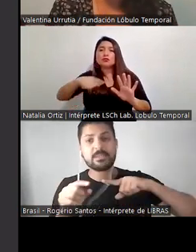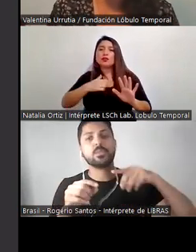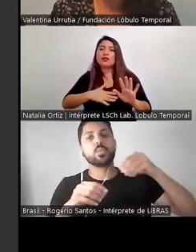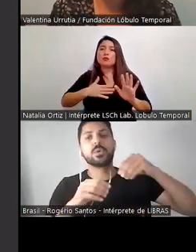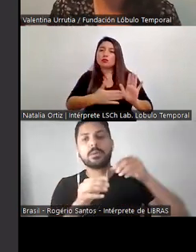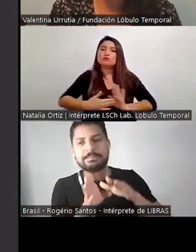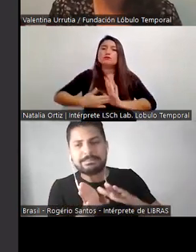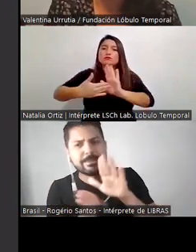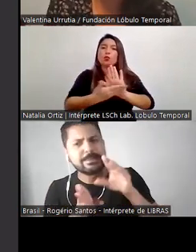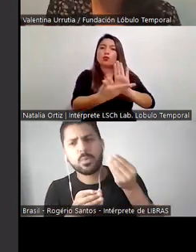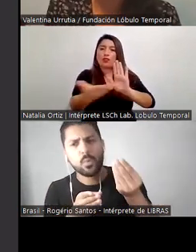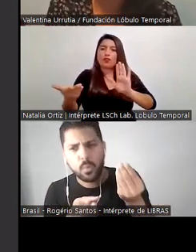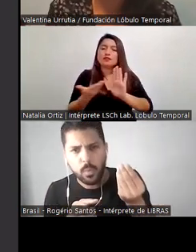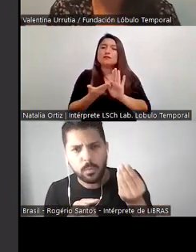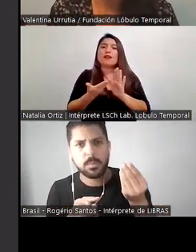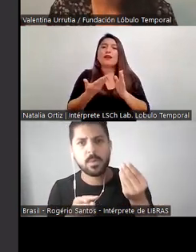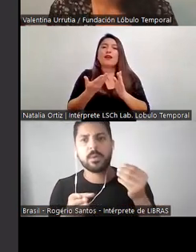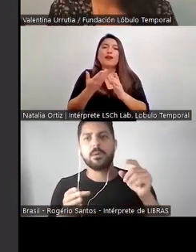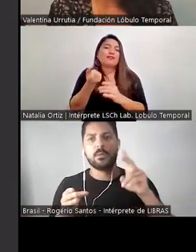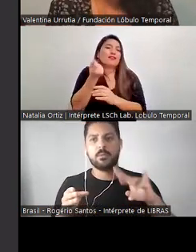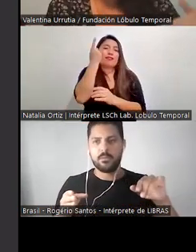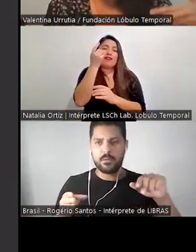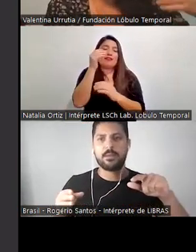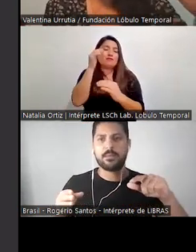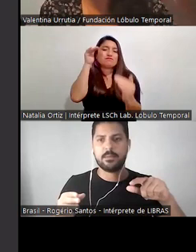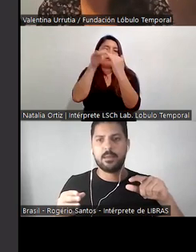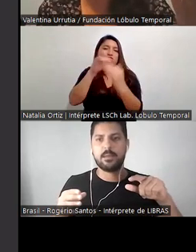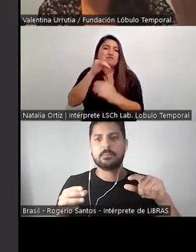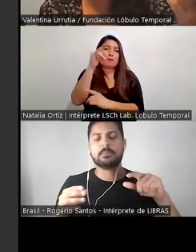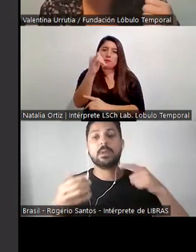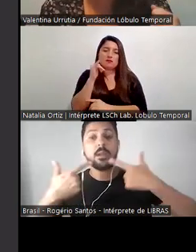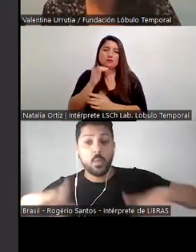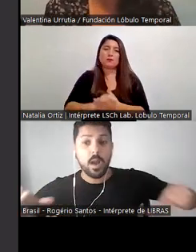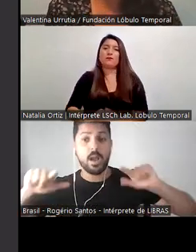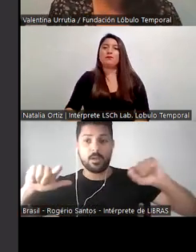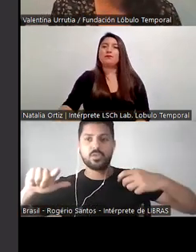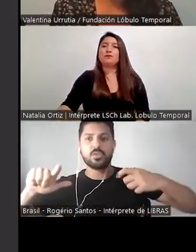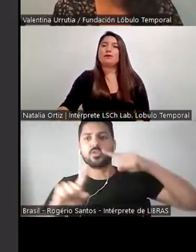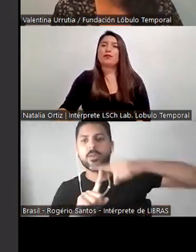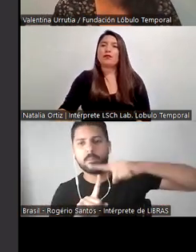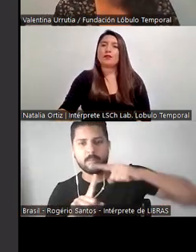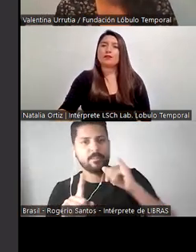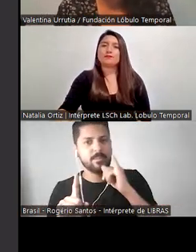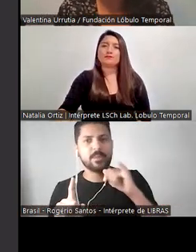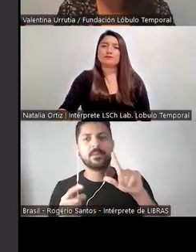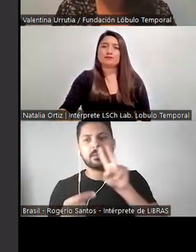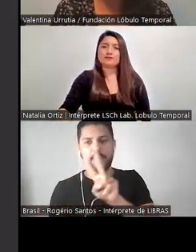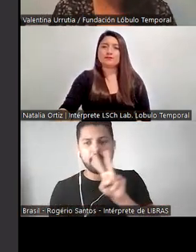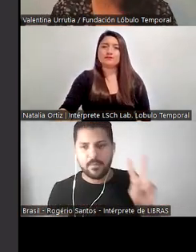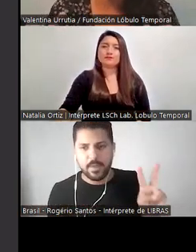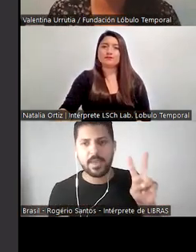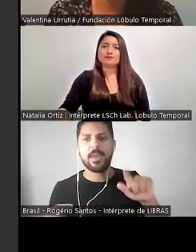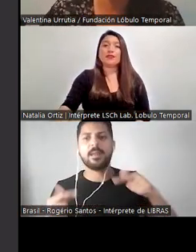que vayamos hablando en el mismo lenguaje, ¿verdad? Entonces, como ahí bien aparece, ¿verdad? El vernáculo visual es un lenguaje